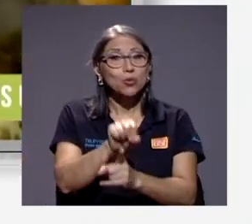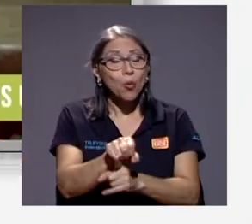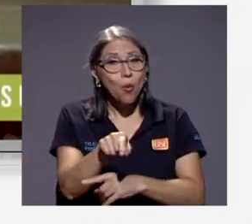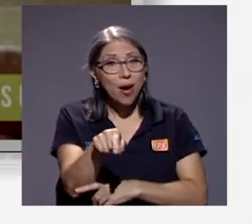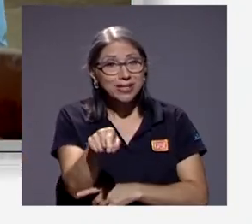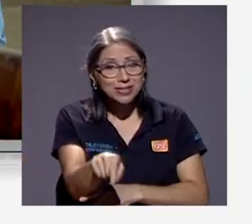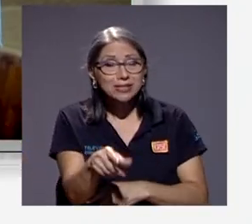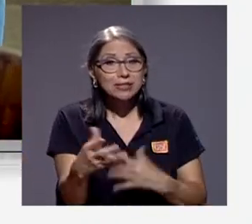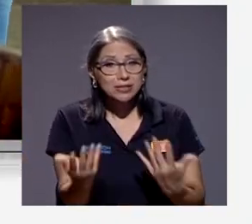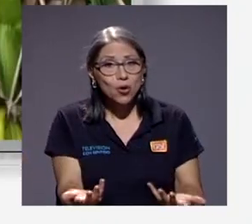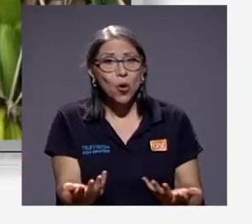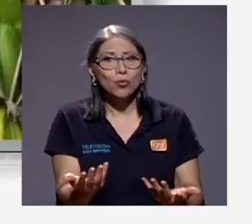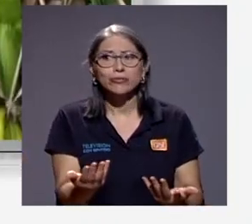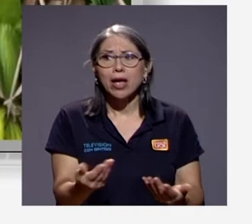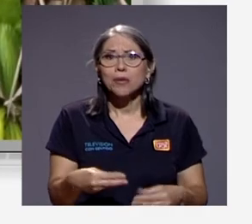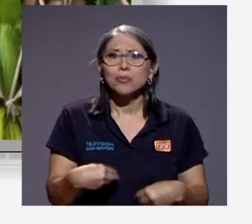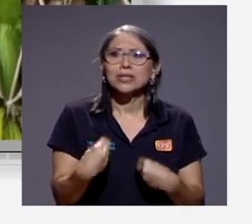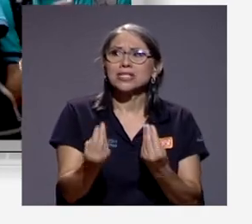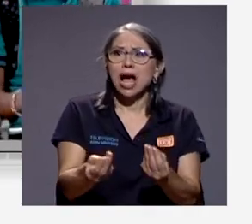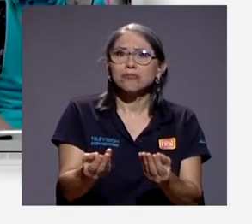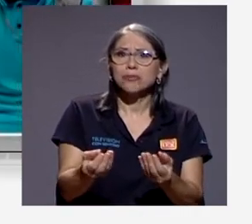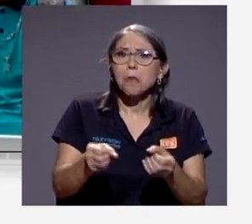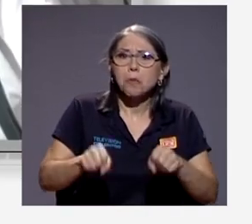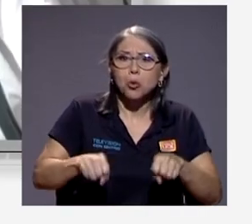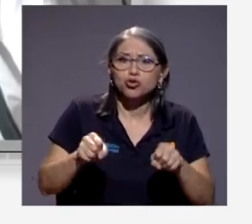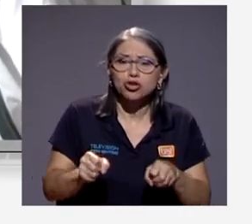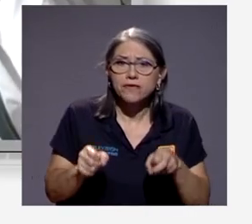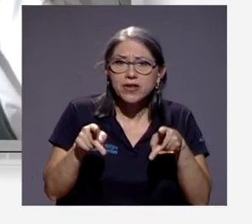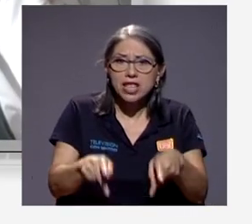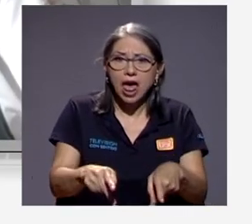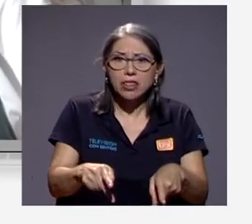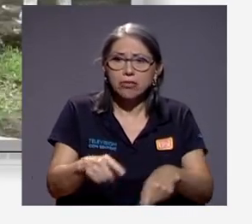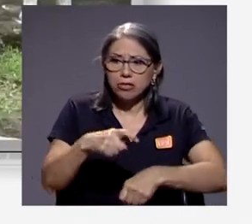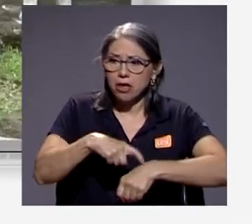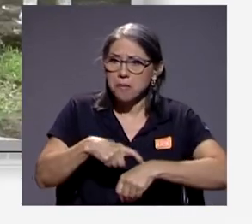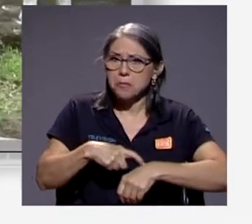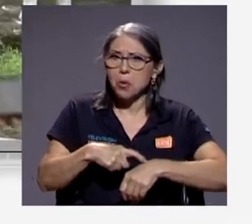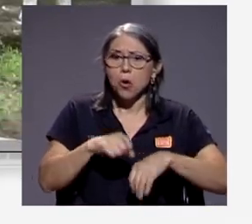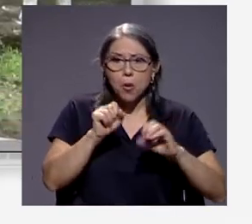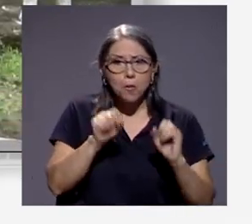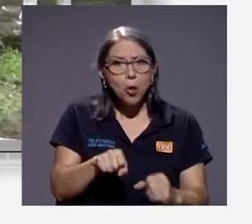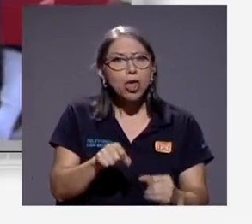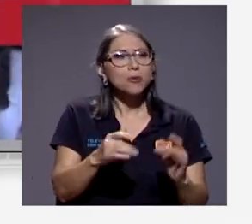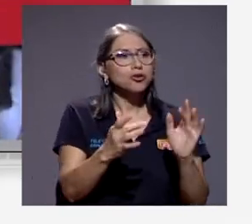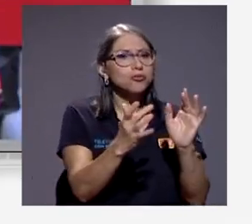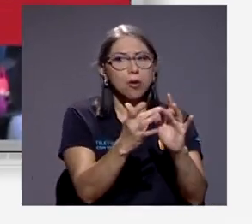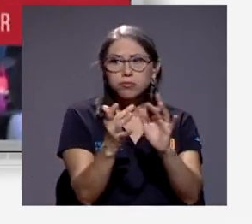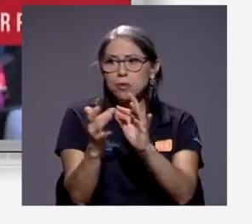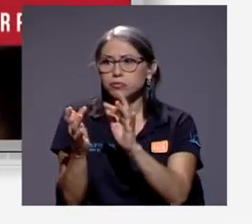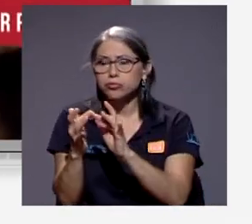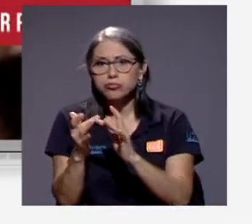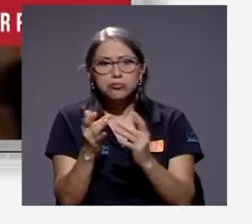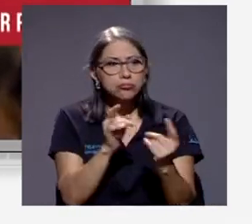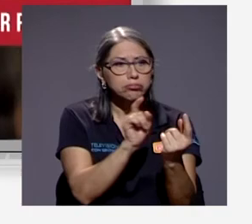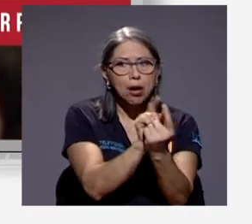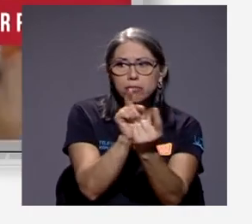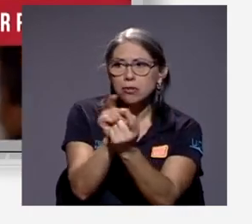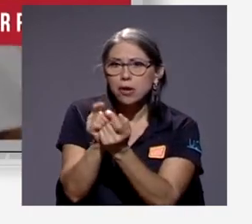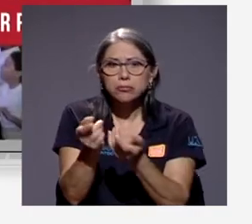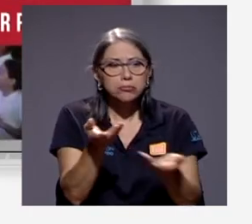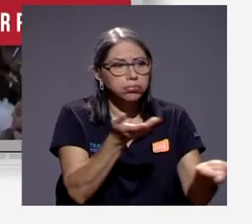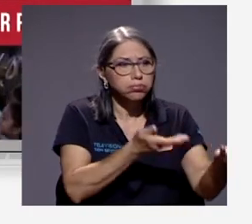posibilidad de tener cierta disponibilidad de tiempo y permitirnos encontrarnos más escucharnos más pensar nos más